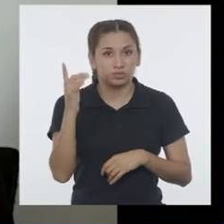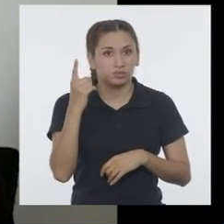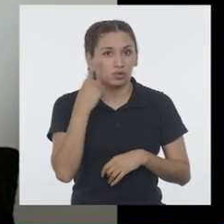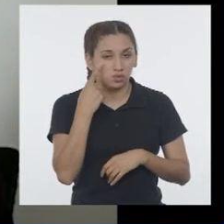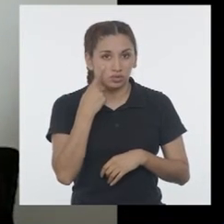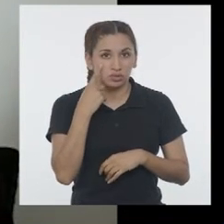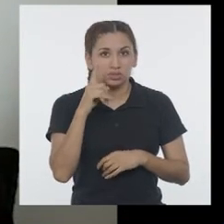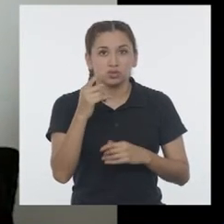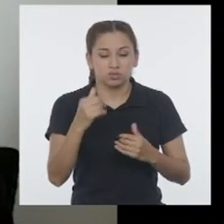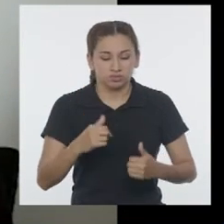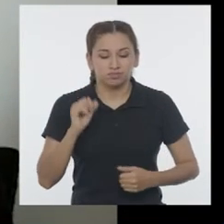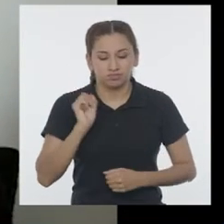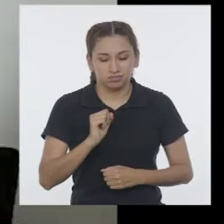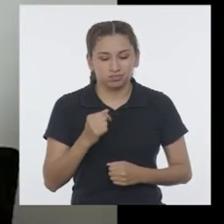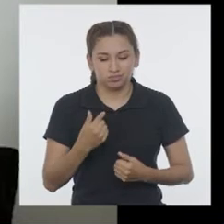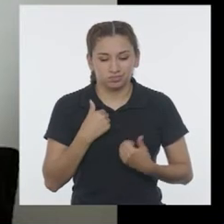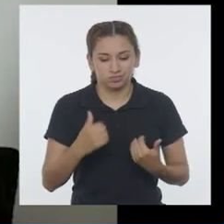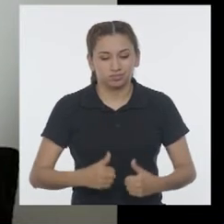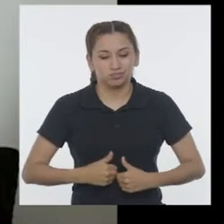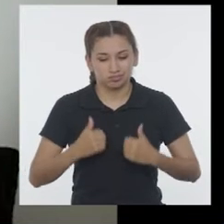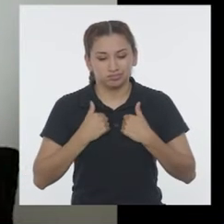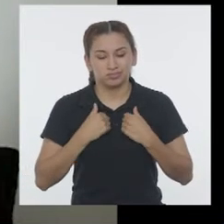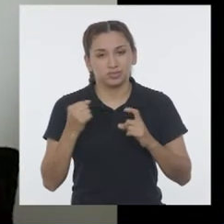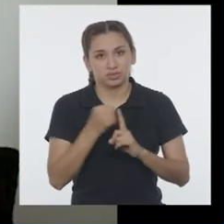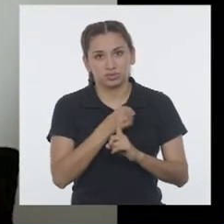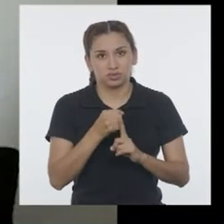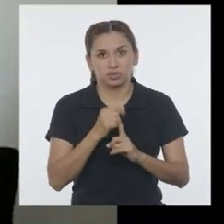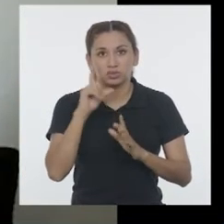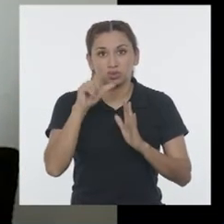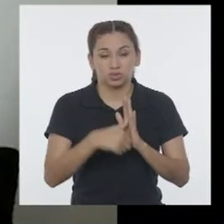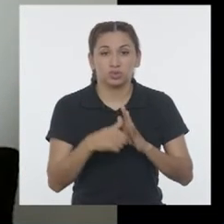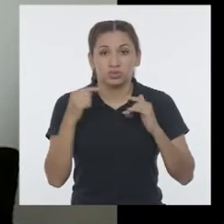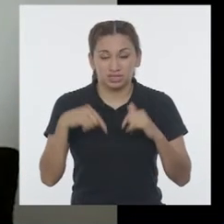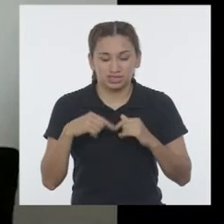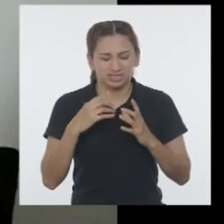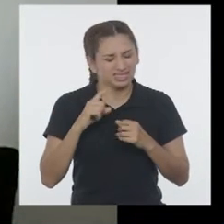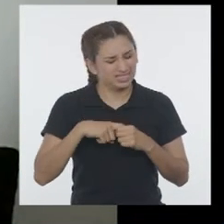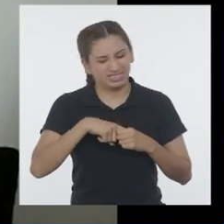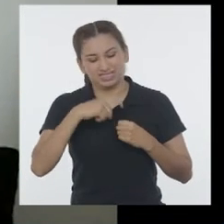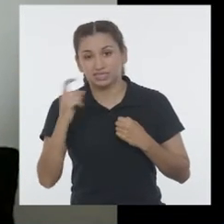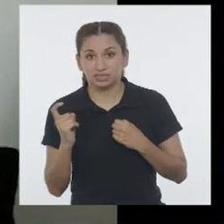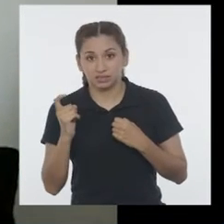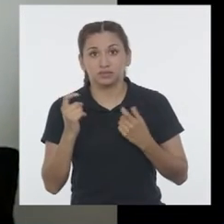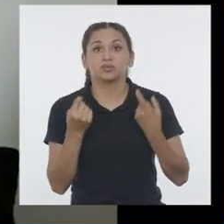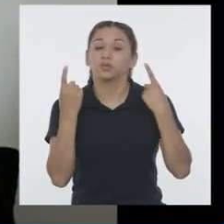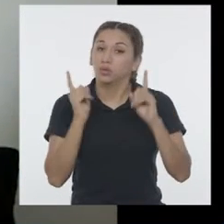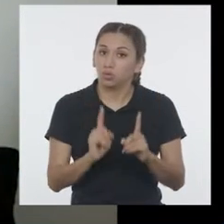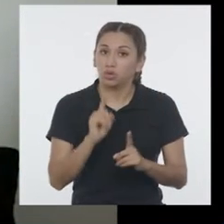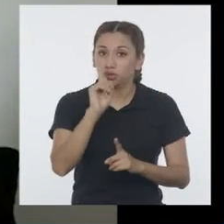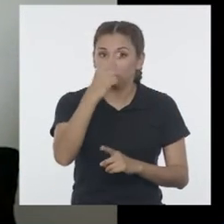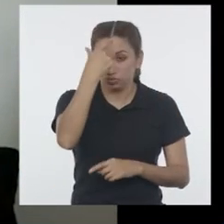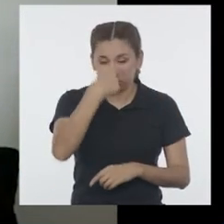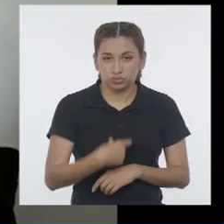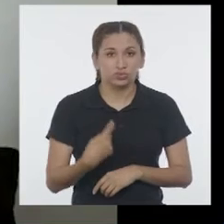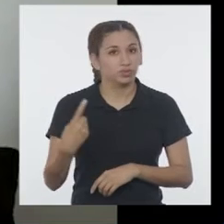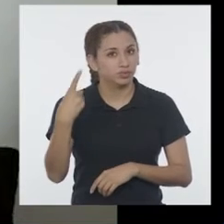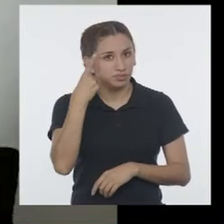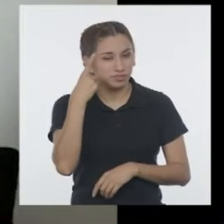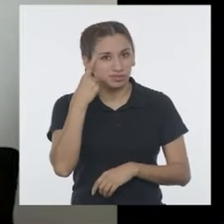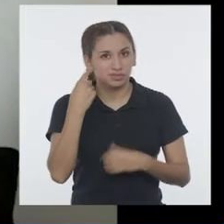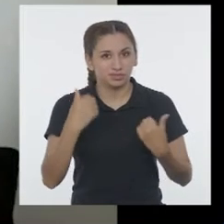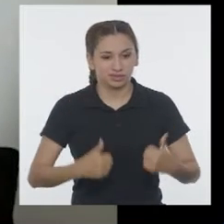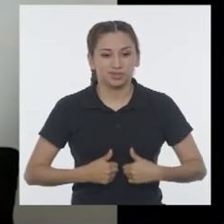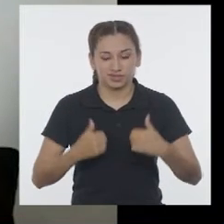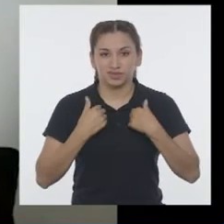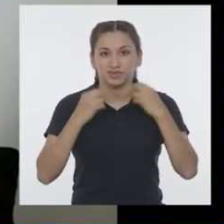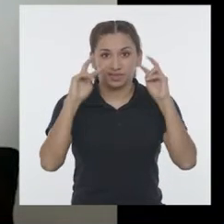que estamos viviendo violencia. Luego tratar de salir de este estado o situación. Cuando uno se hace consciente de que